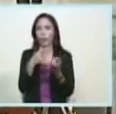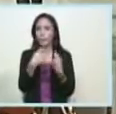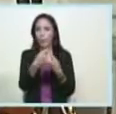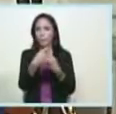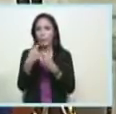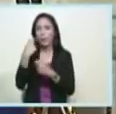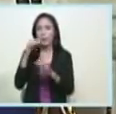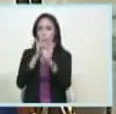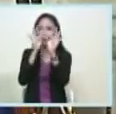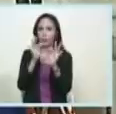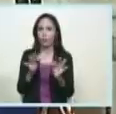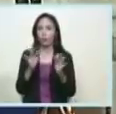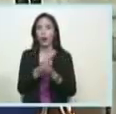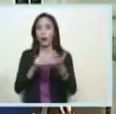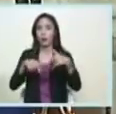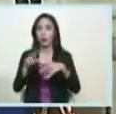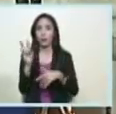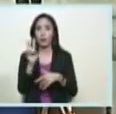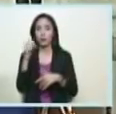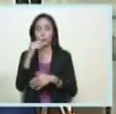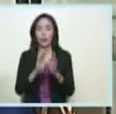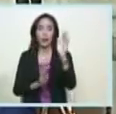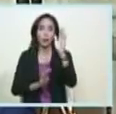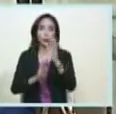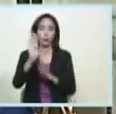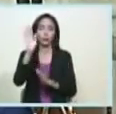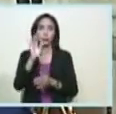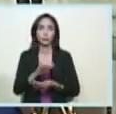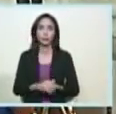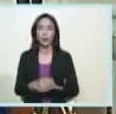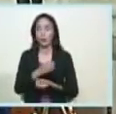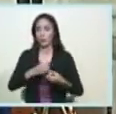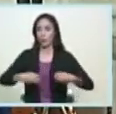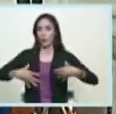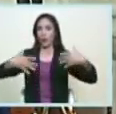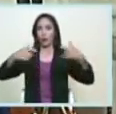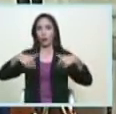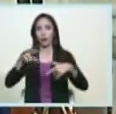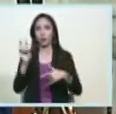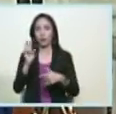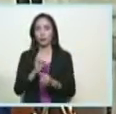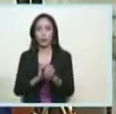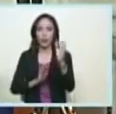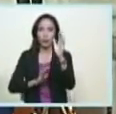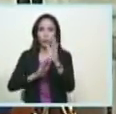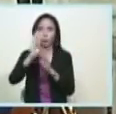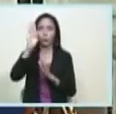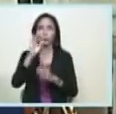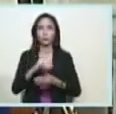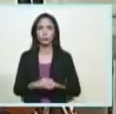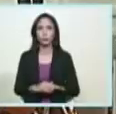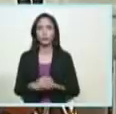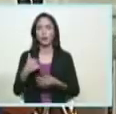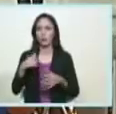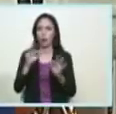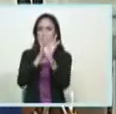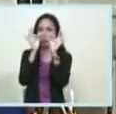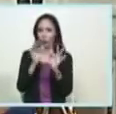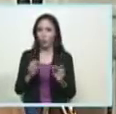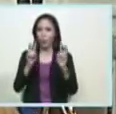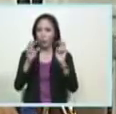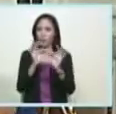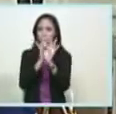de venezuela un país con riqueza que puede ensayar exitosamente nuevas formas